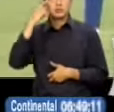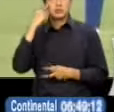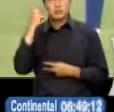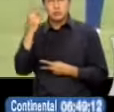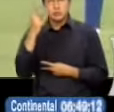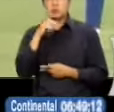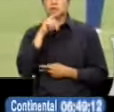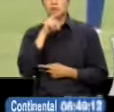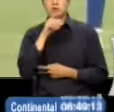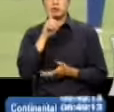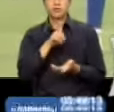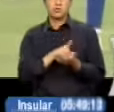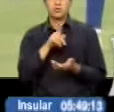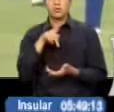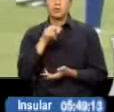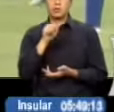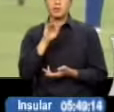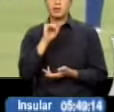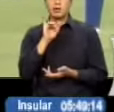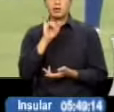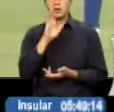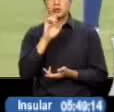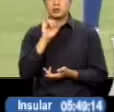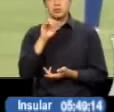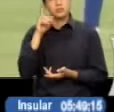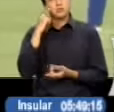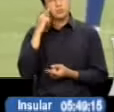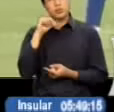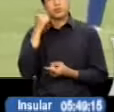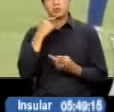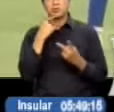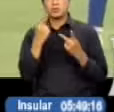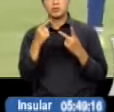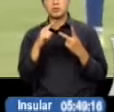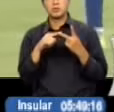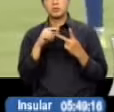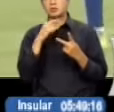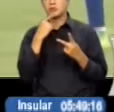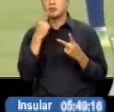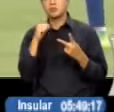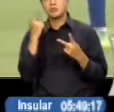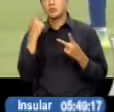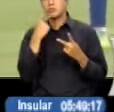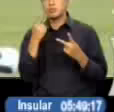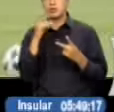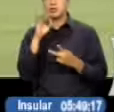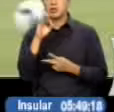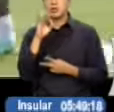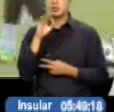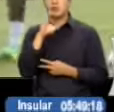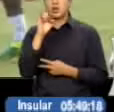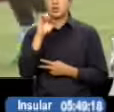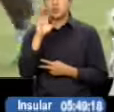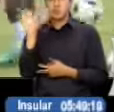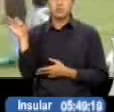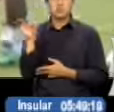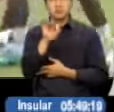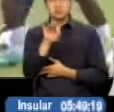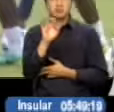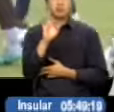por parte del doctor patricio maldonado pero en cambio hay otra corriente que asegura que felipe caicedo será titular